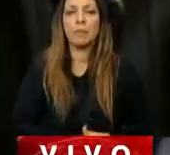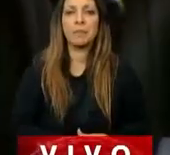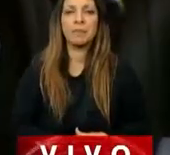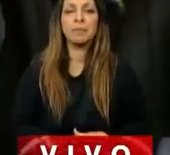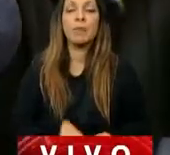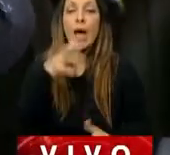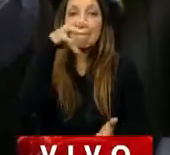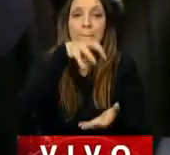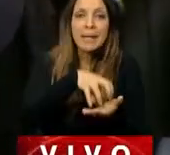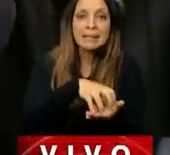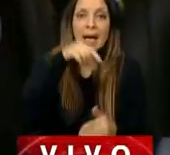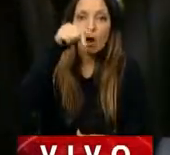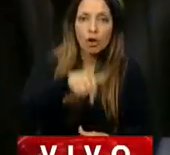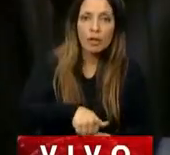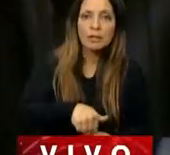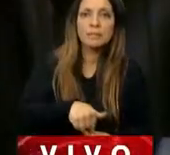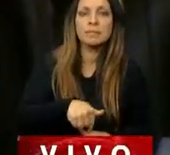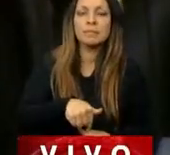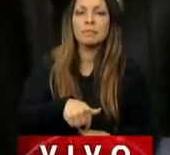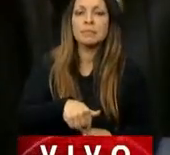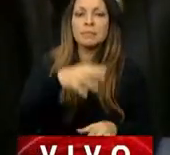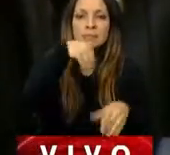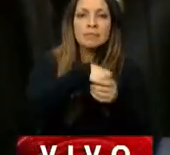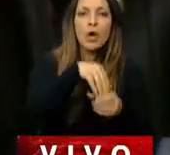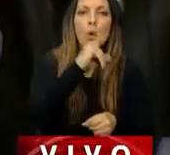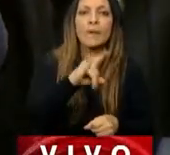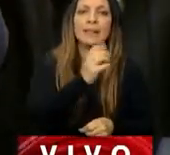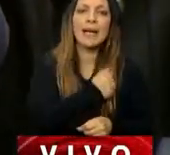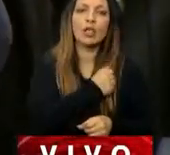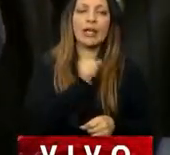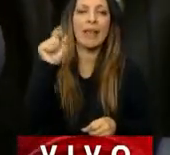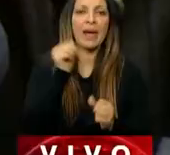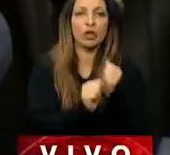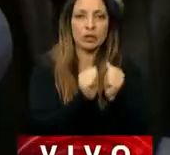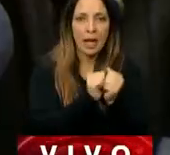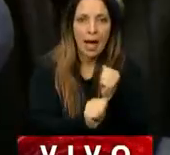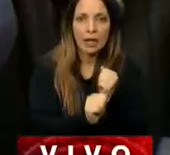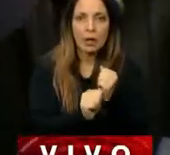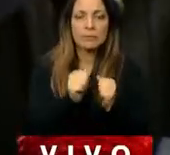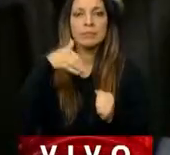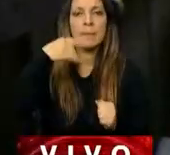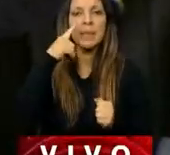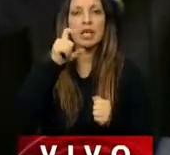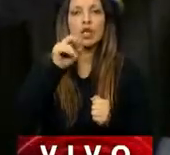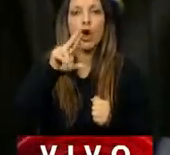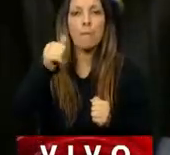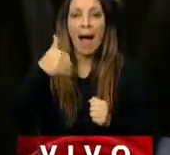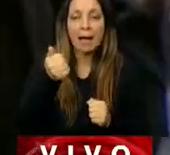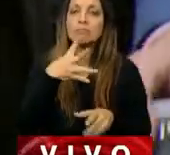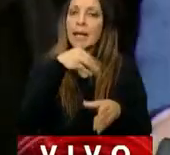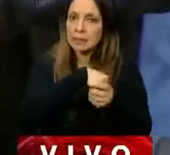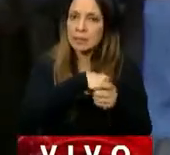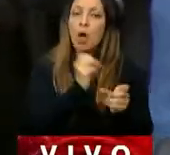que una empresa que hoy se incuba en la Universidad Católica de Rosario, Microma, participó de ahí. Y